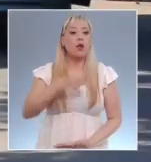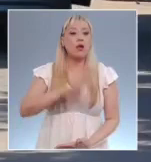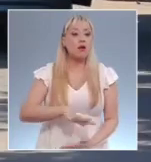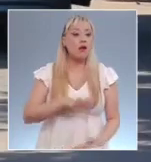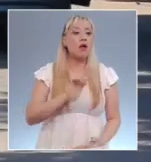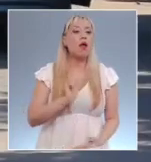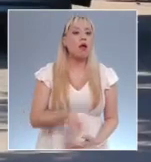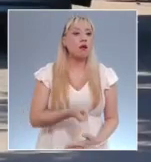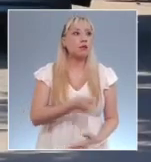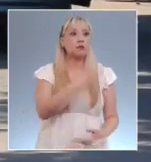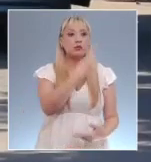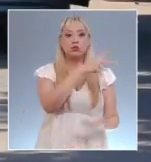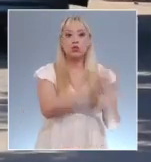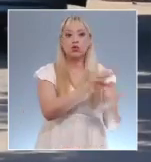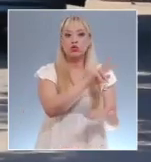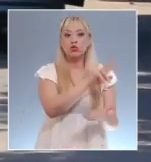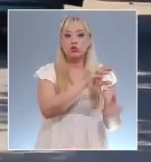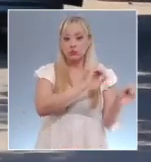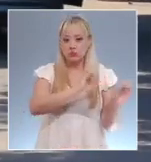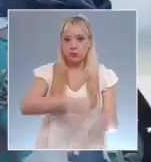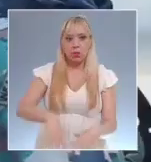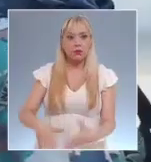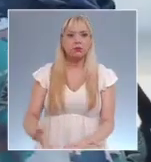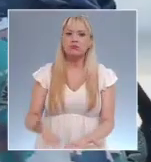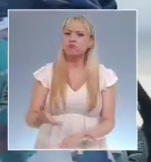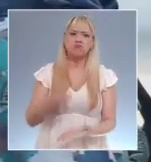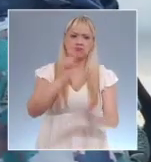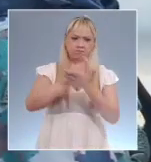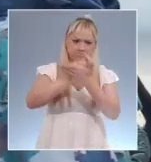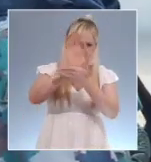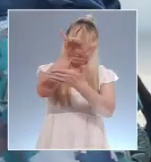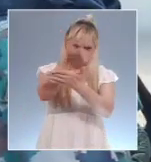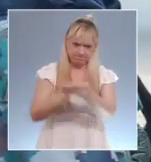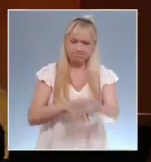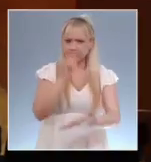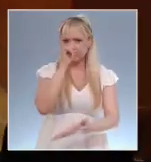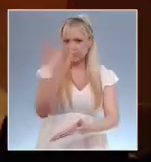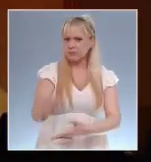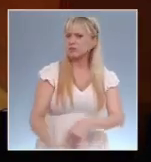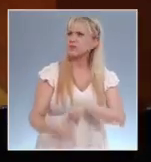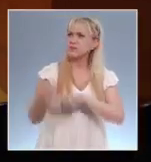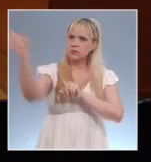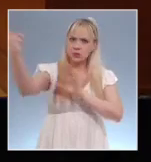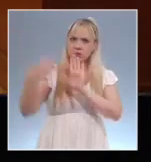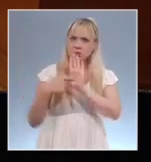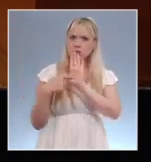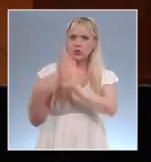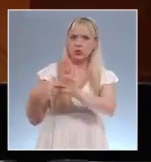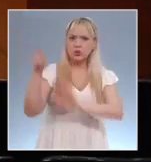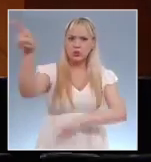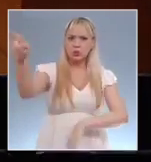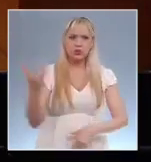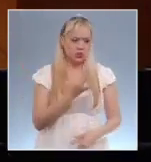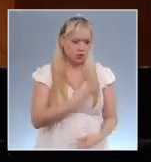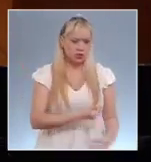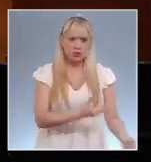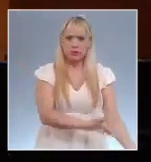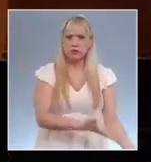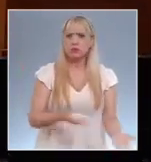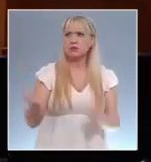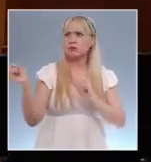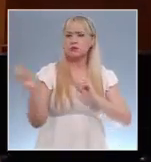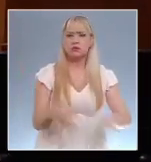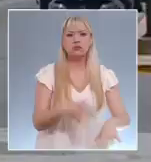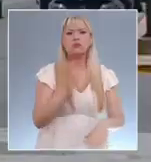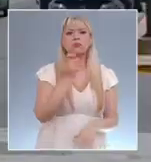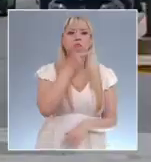un escrito de reclamación de responsabilidad patrimonial del Estado. Hay también un amparo directo en revisión por el que la Sala